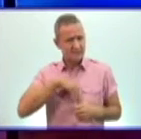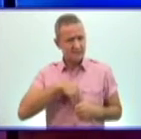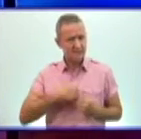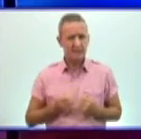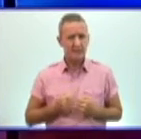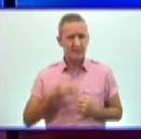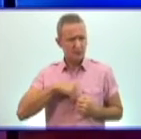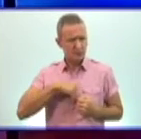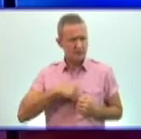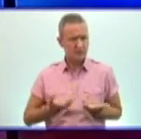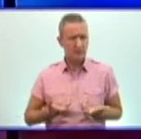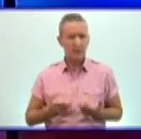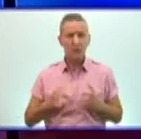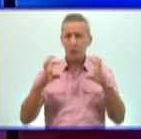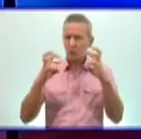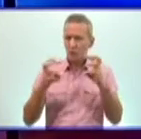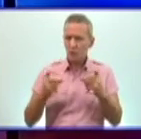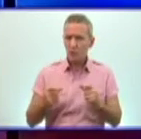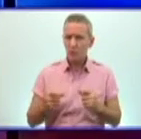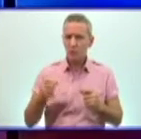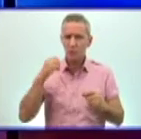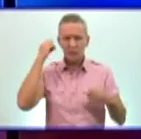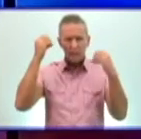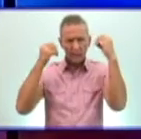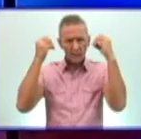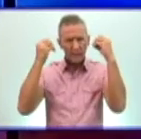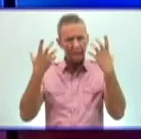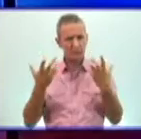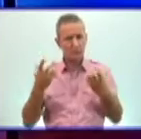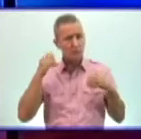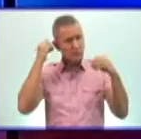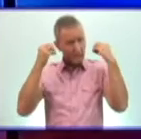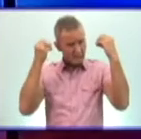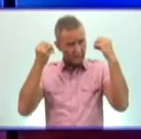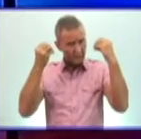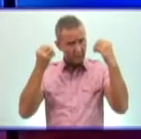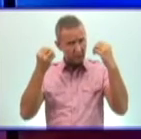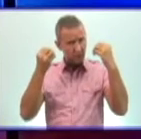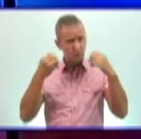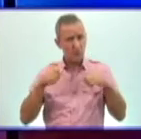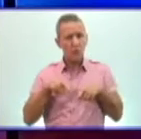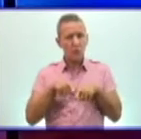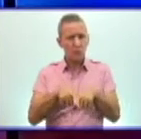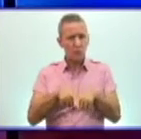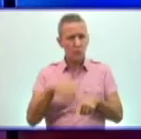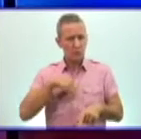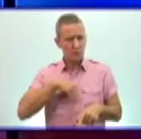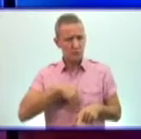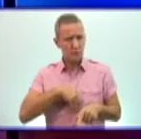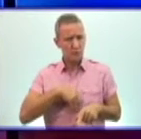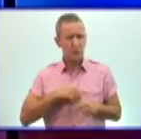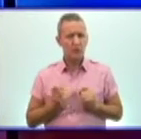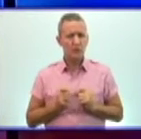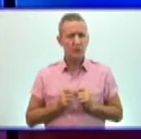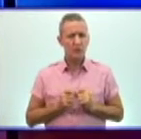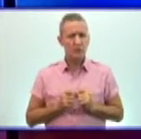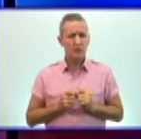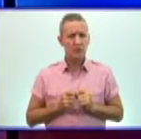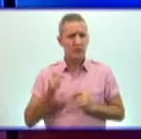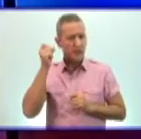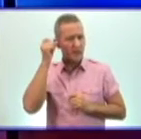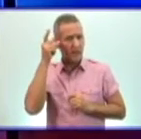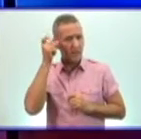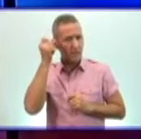el sentimiento es resultado de la razón y el sentimiento llevan implícito la